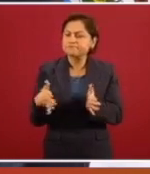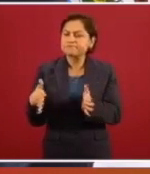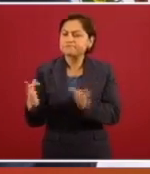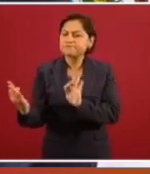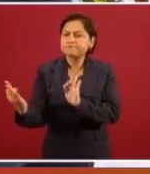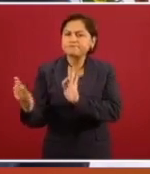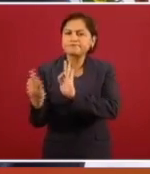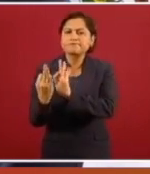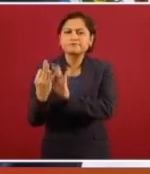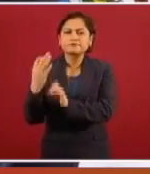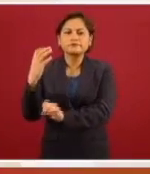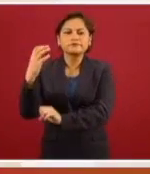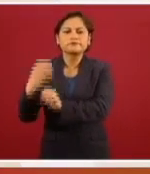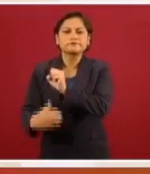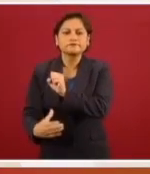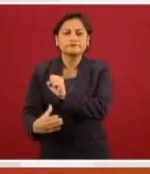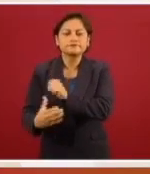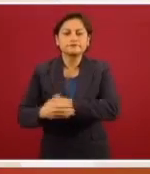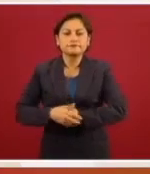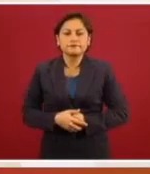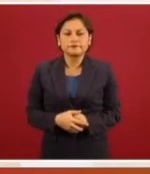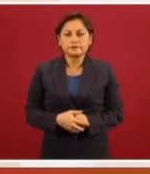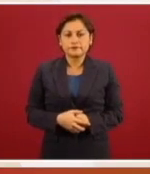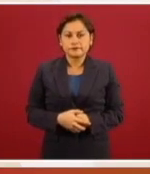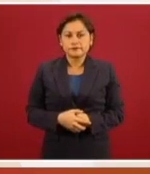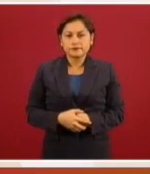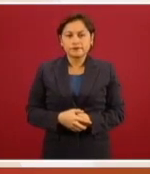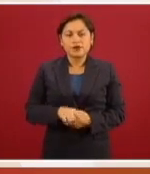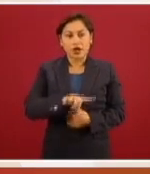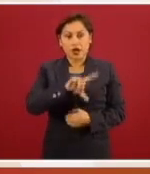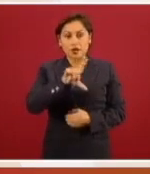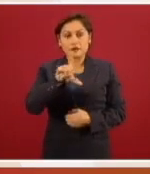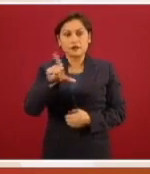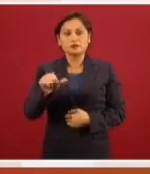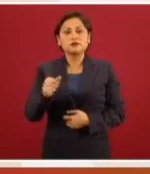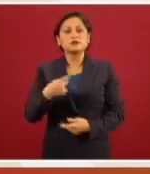Pronto regresará la normalidad.